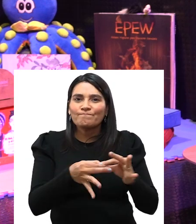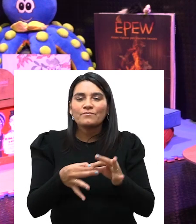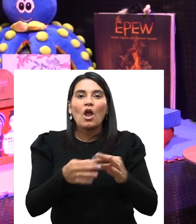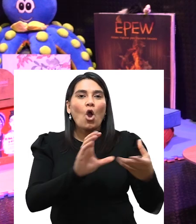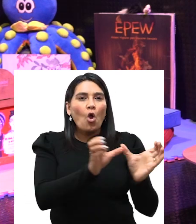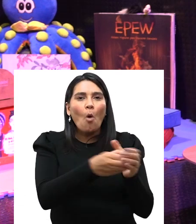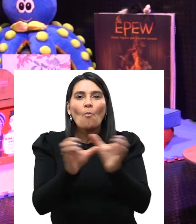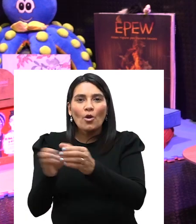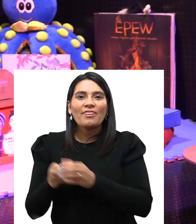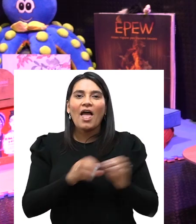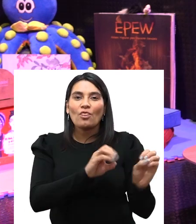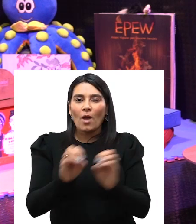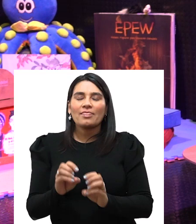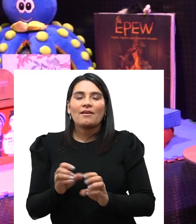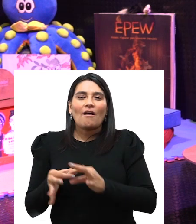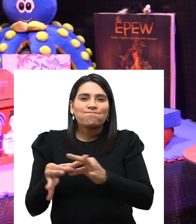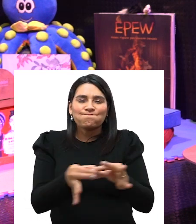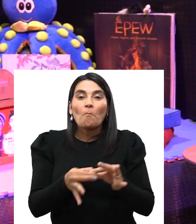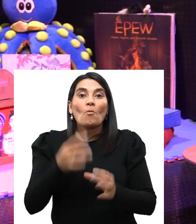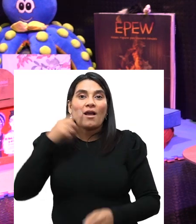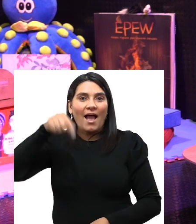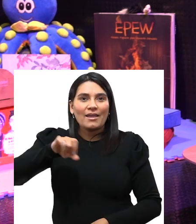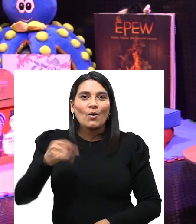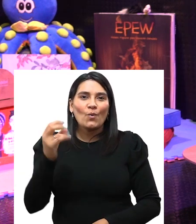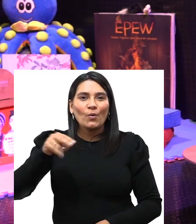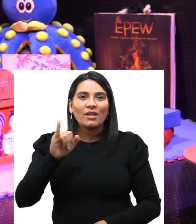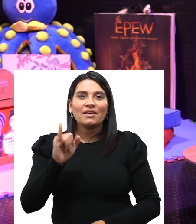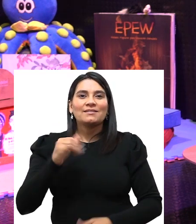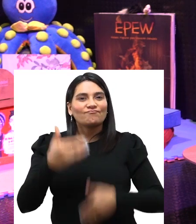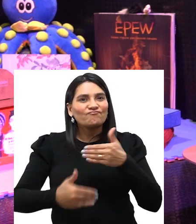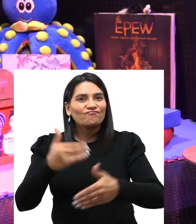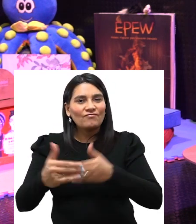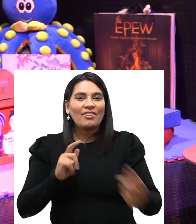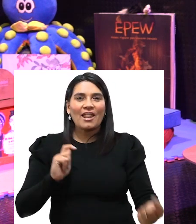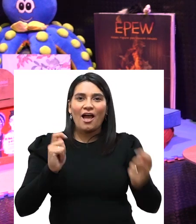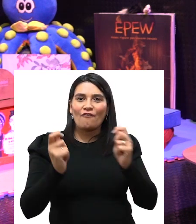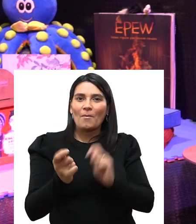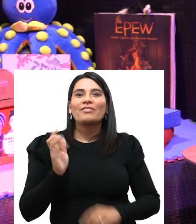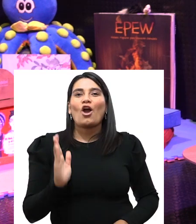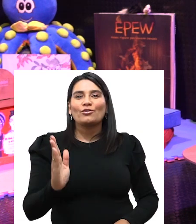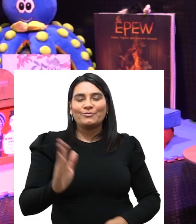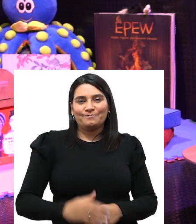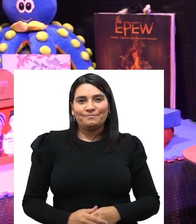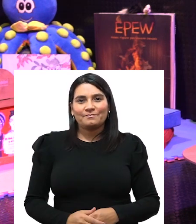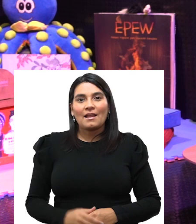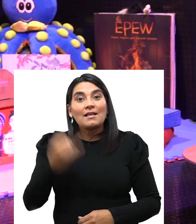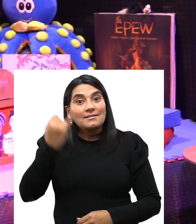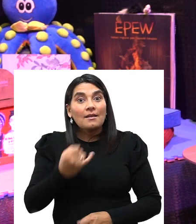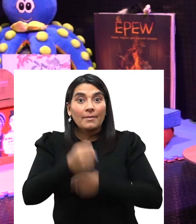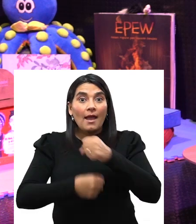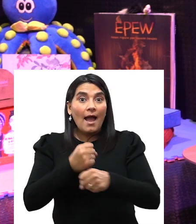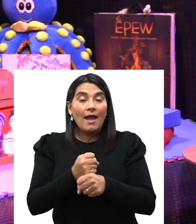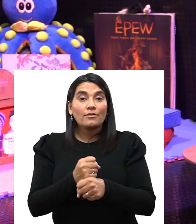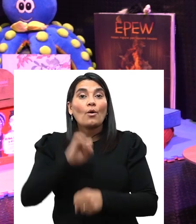porque efectivamente la Junge siguió avanzando y siguió transformándose. Como todos los años, la Junta Nacional